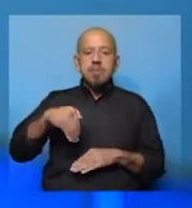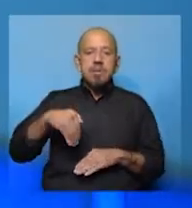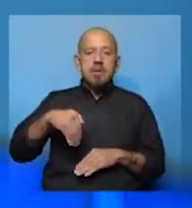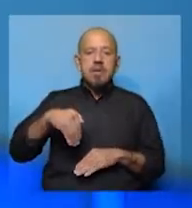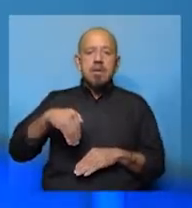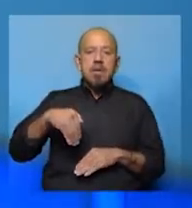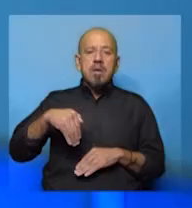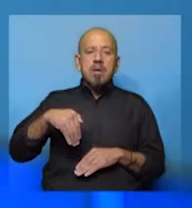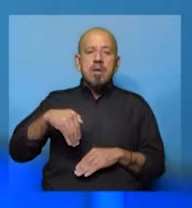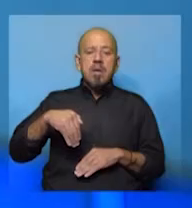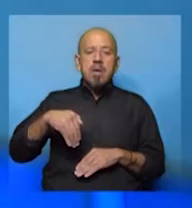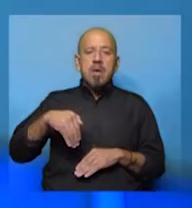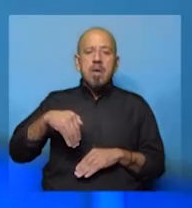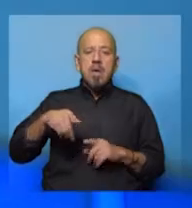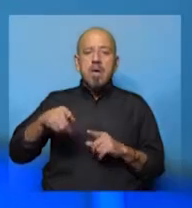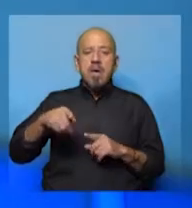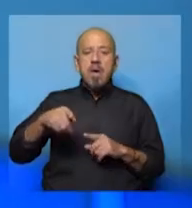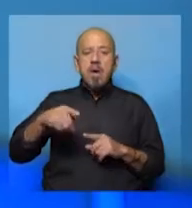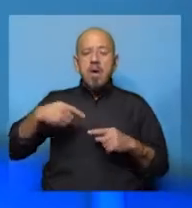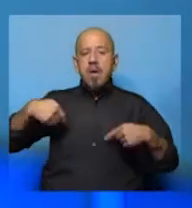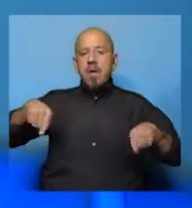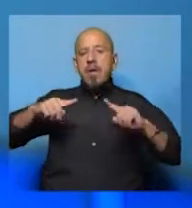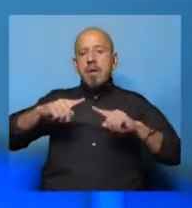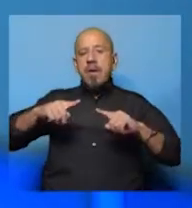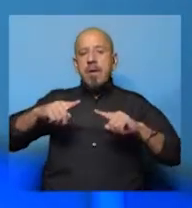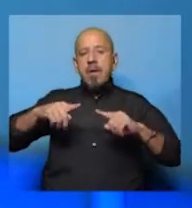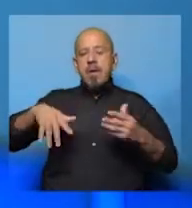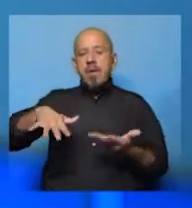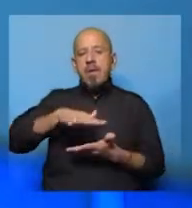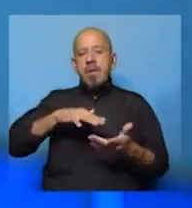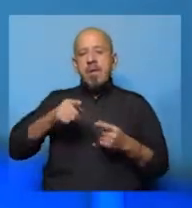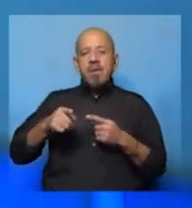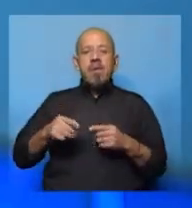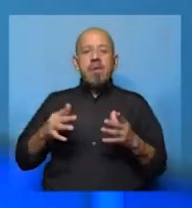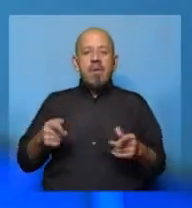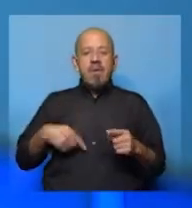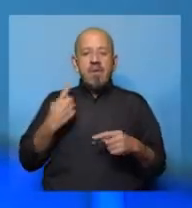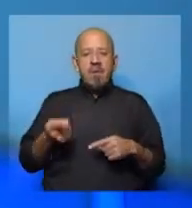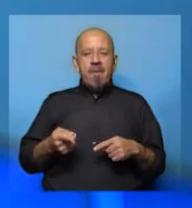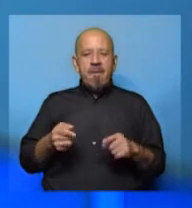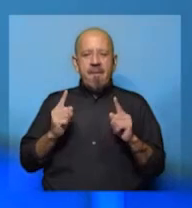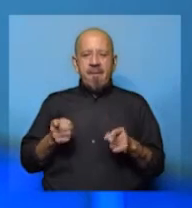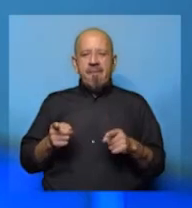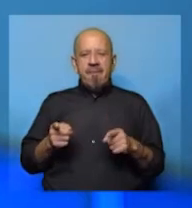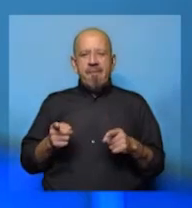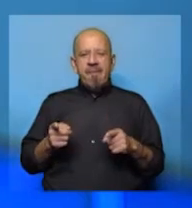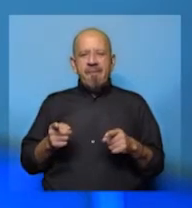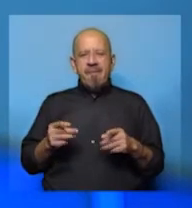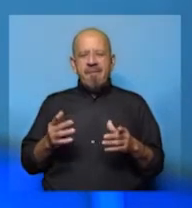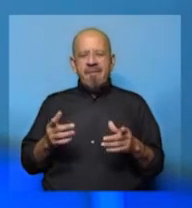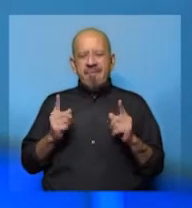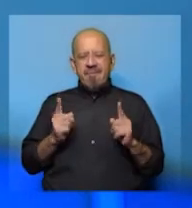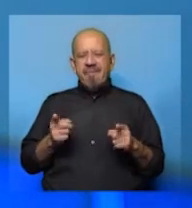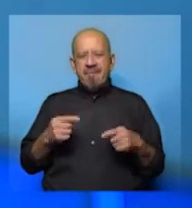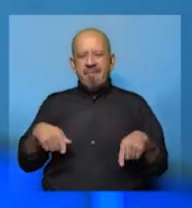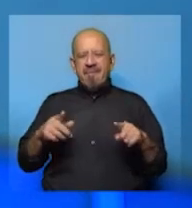que lo vi hoy mientras estaba esperando todo el tiempo en las imágenes otra joya que tiene me dio la oportunidad a